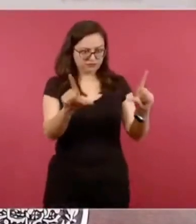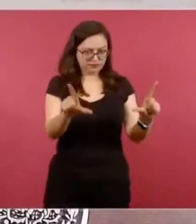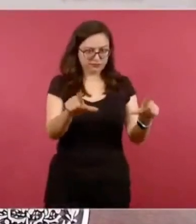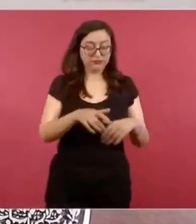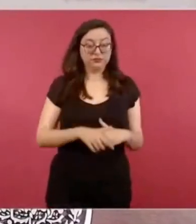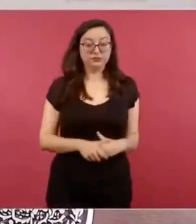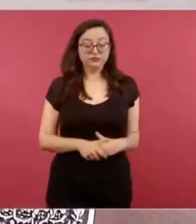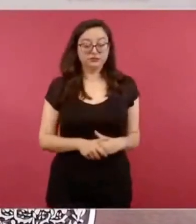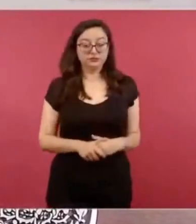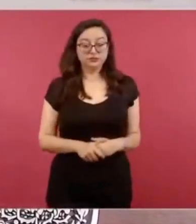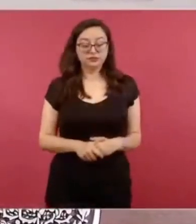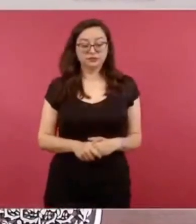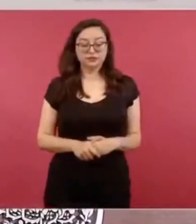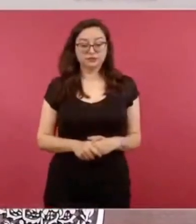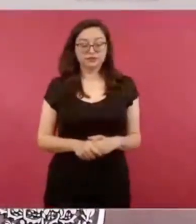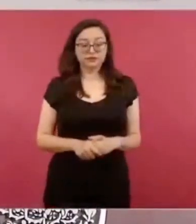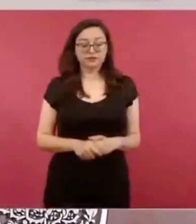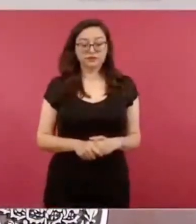estuvieron